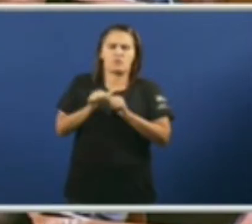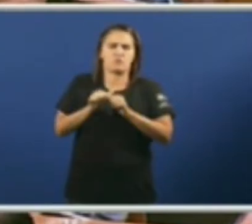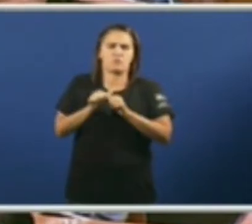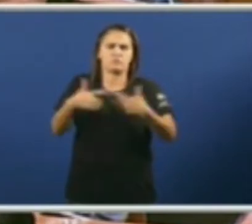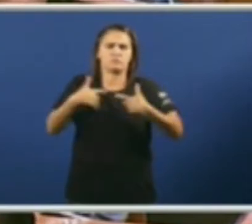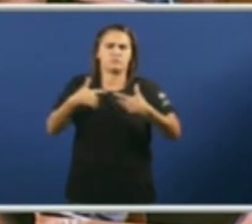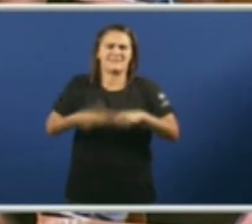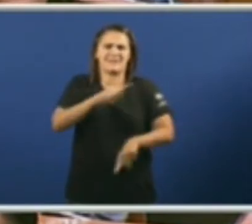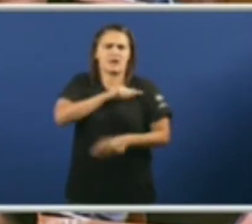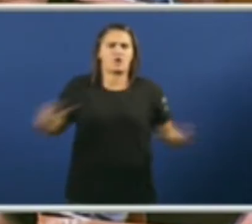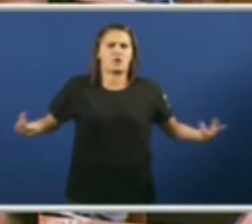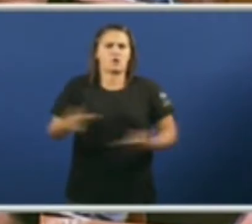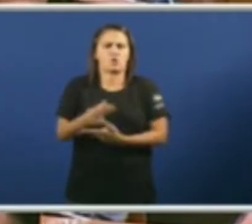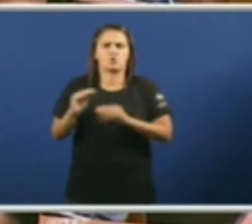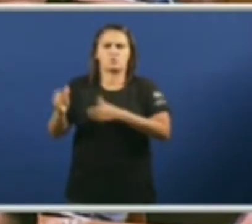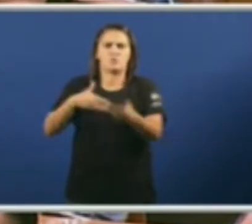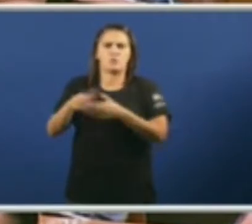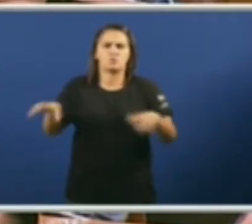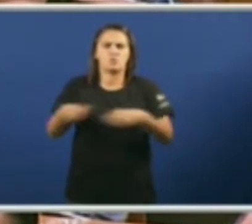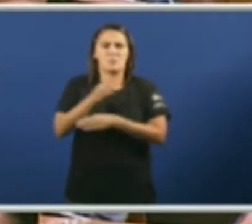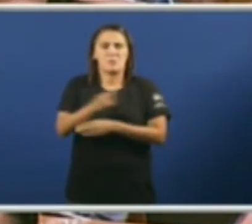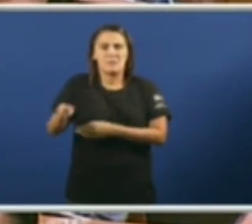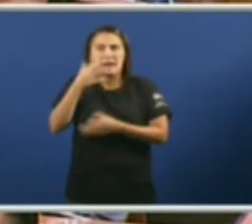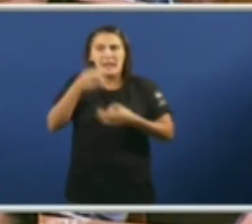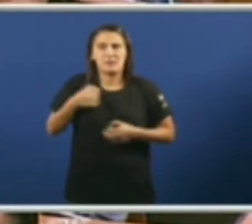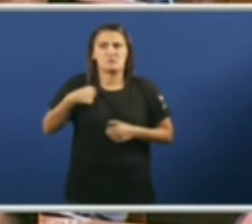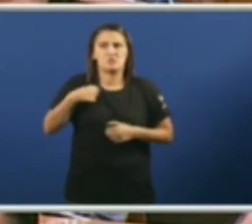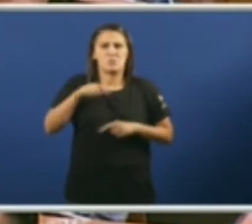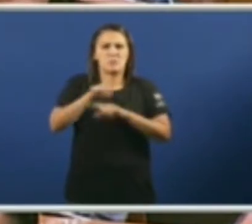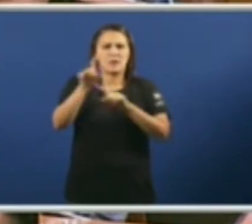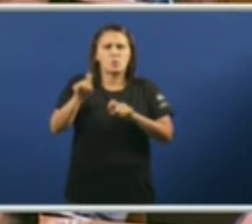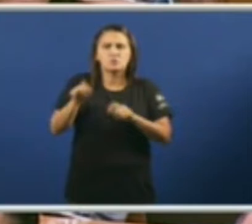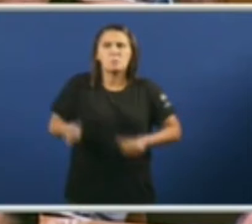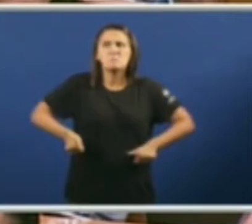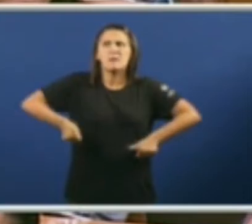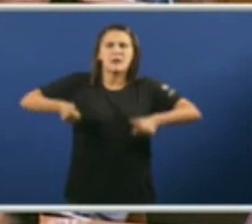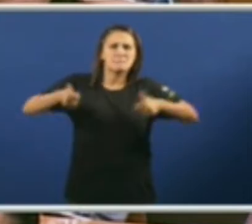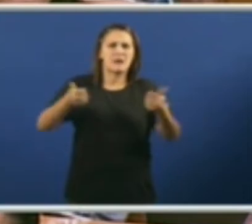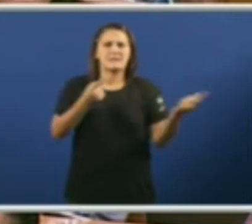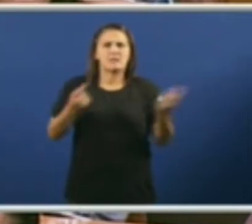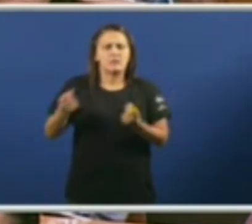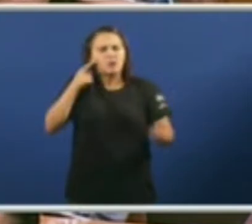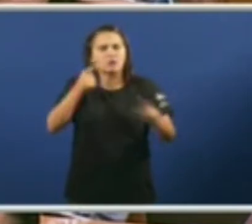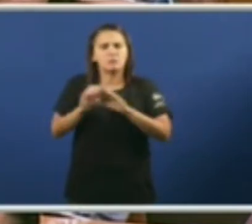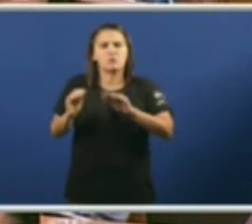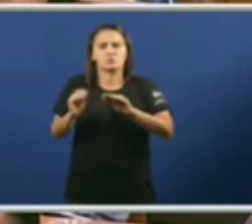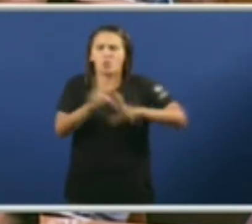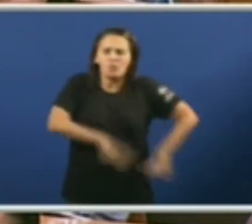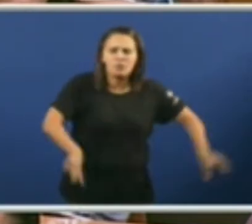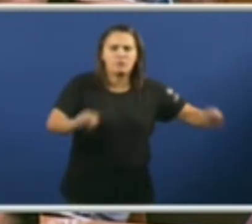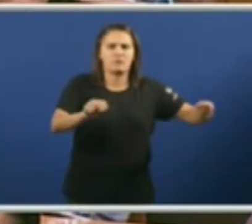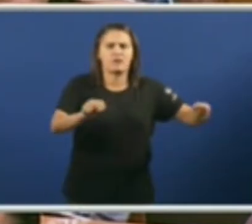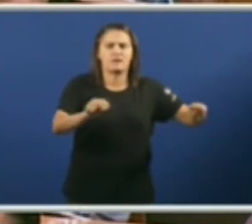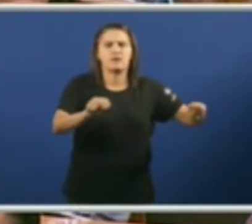recortes do Partido Popular. E o certo é que me pregunto que máis ten que pasar para que deixe atrás esa política